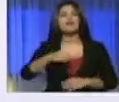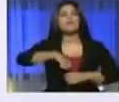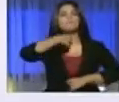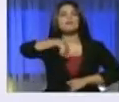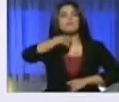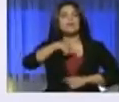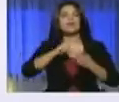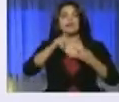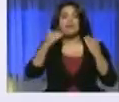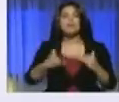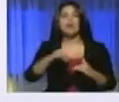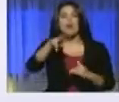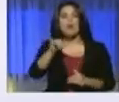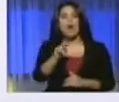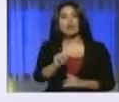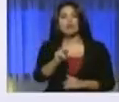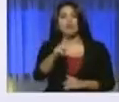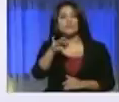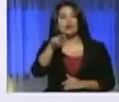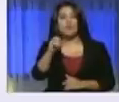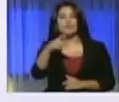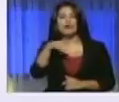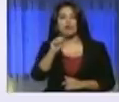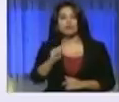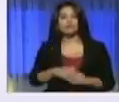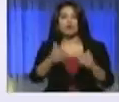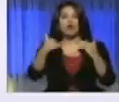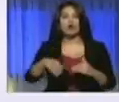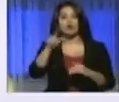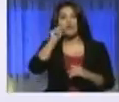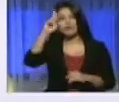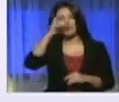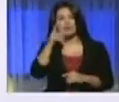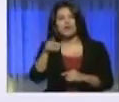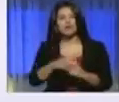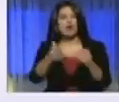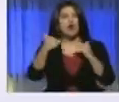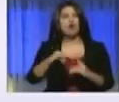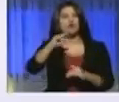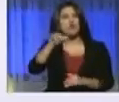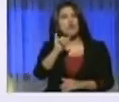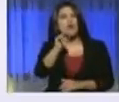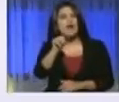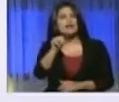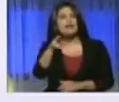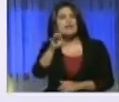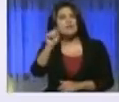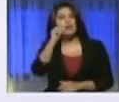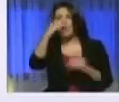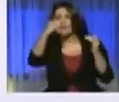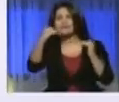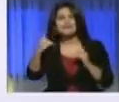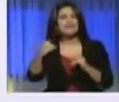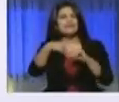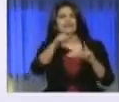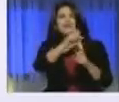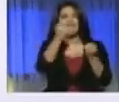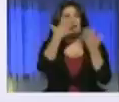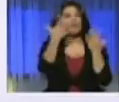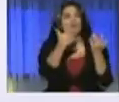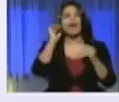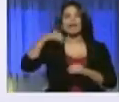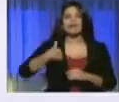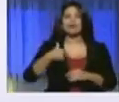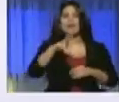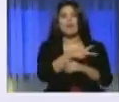Perón, de Juan Bosch, de Juan Gelman, poeta argentino, nuestro americano,